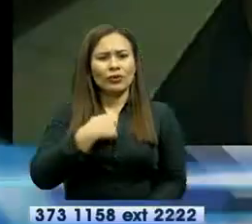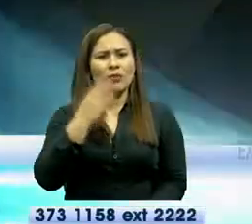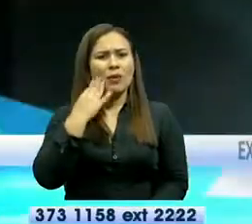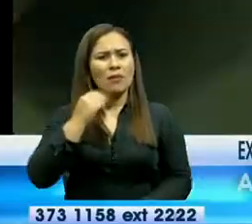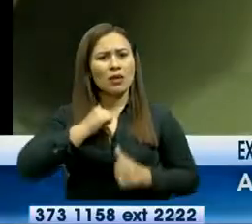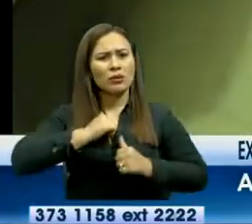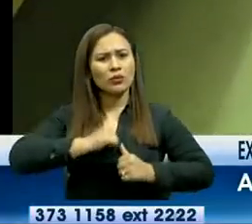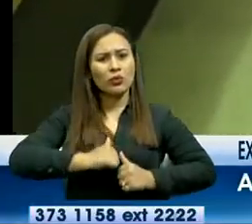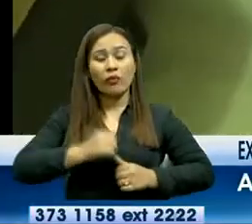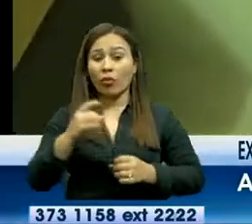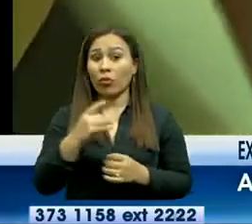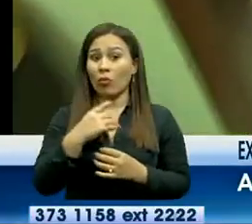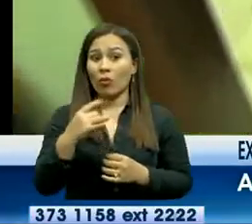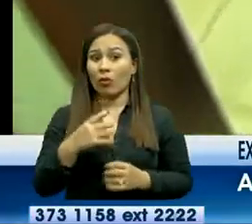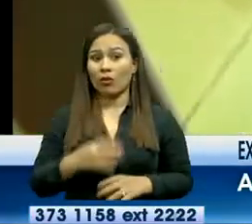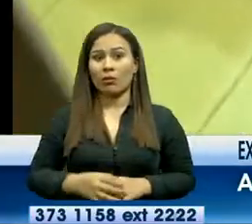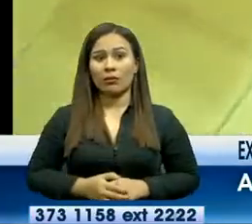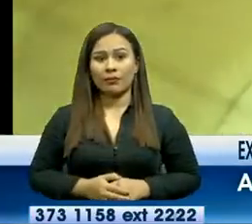sufre.